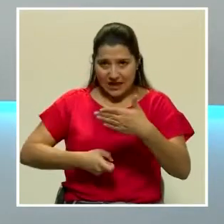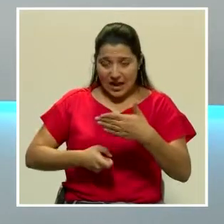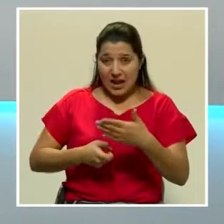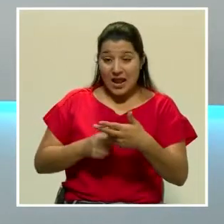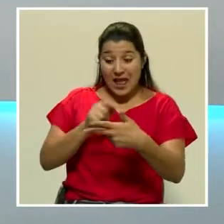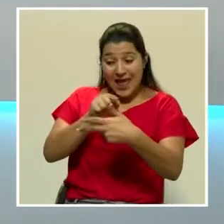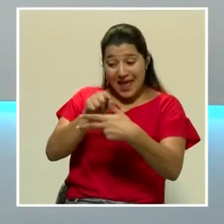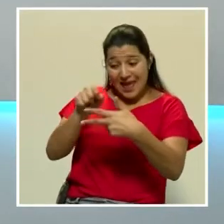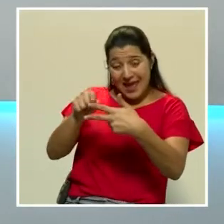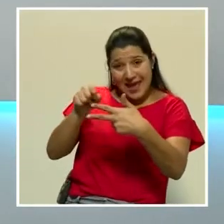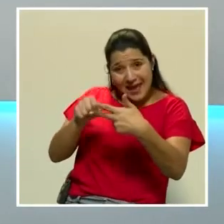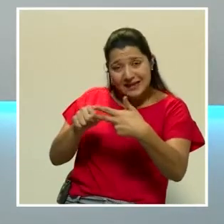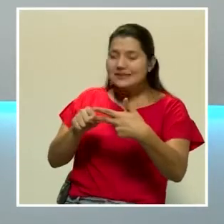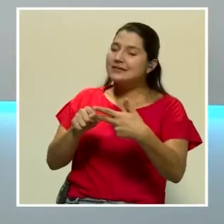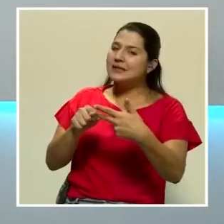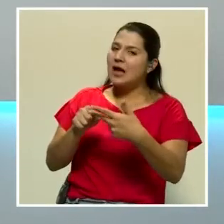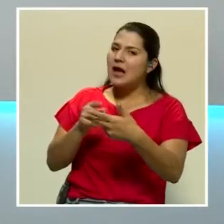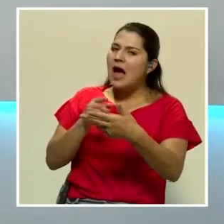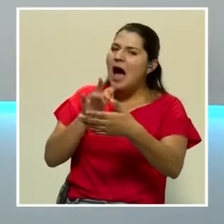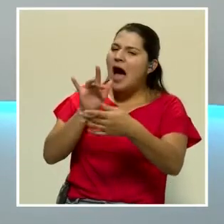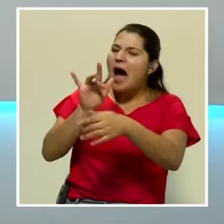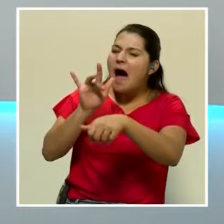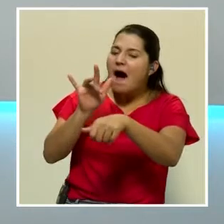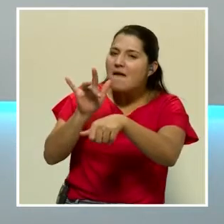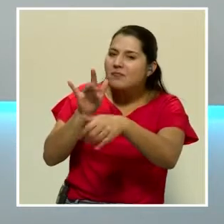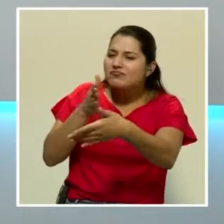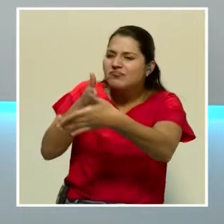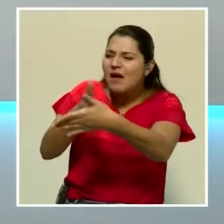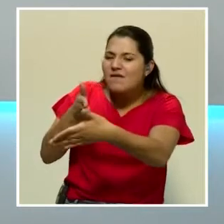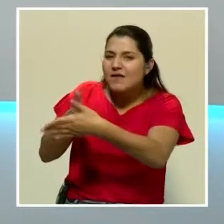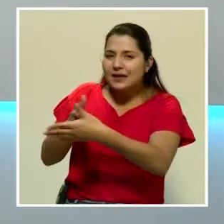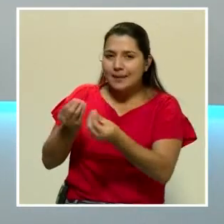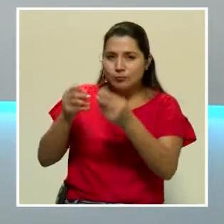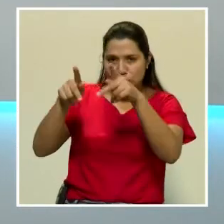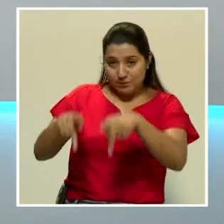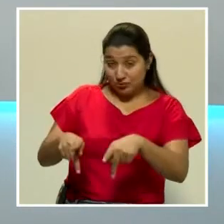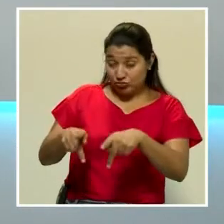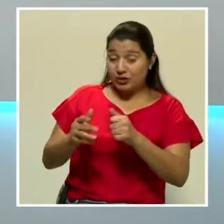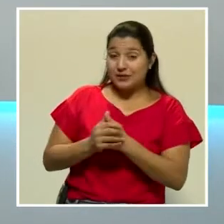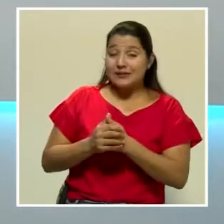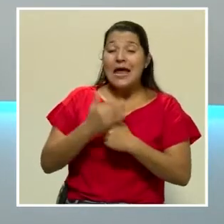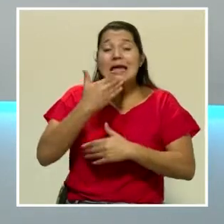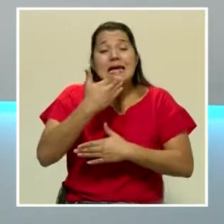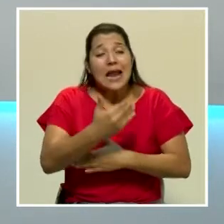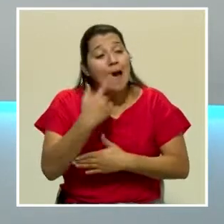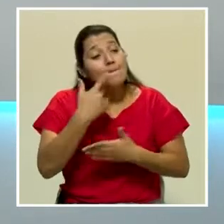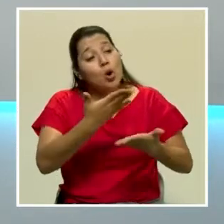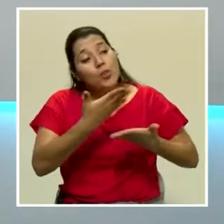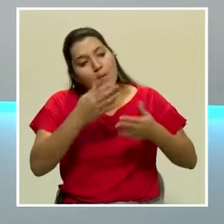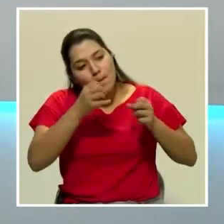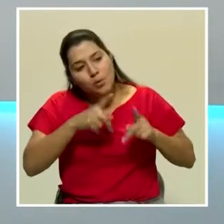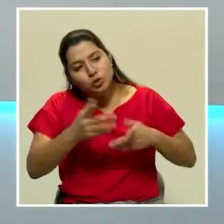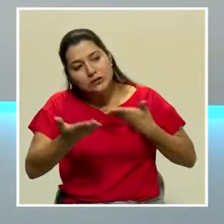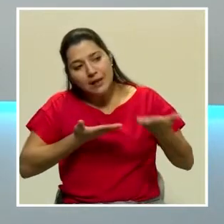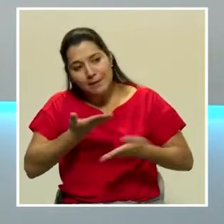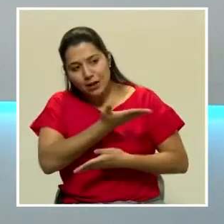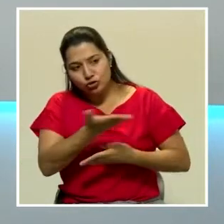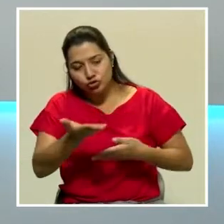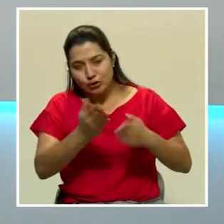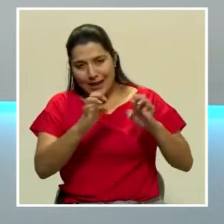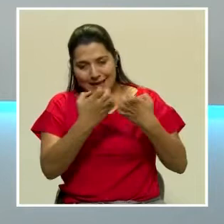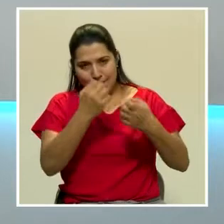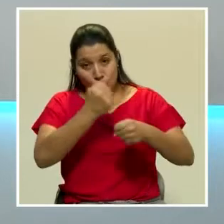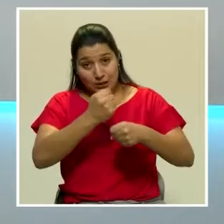áreas que tocan intereses y sensibilidades profundas. Le agradezco la oportunidad de haber servido en su gabinete. Mis mejores deseos para